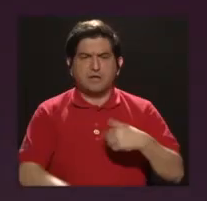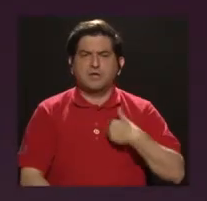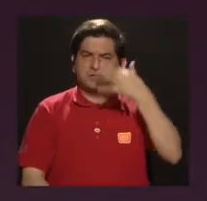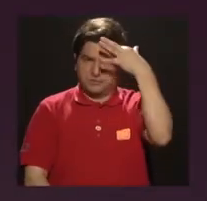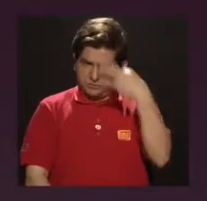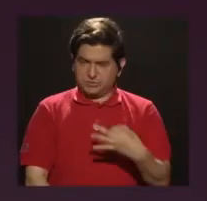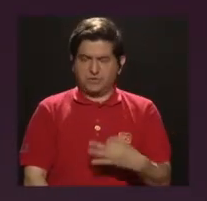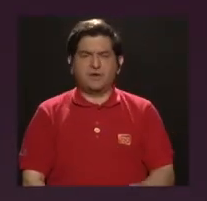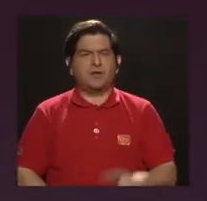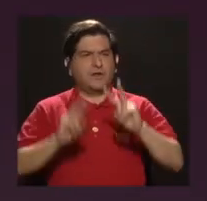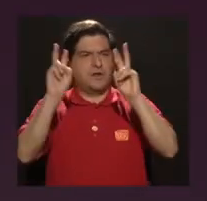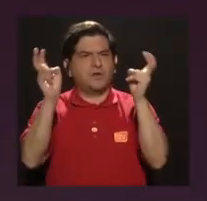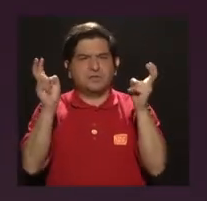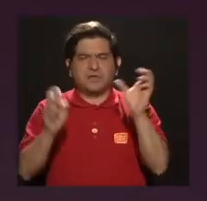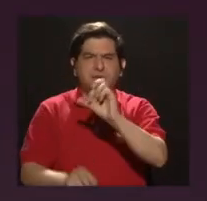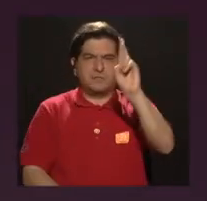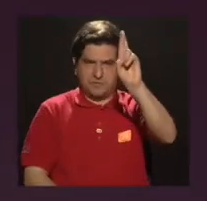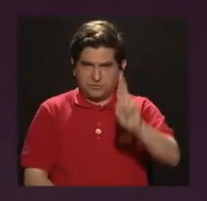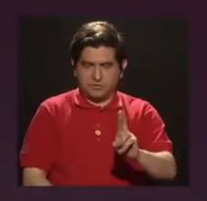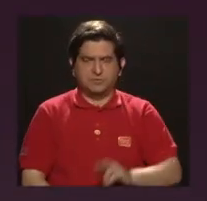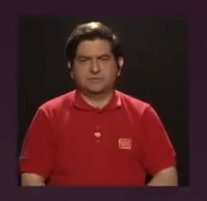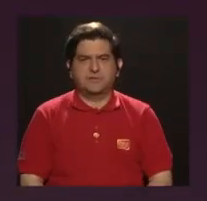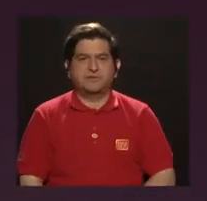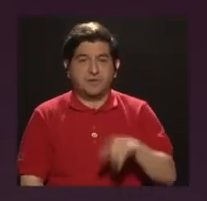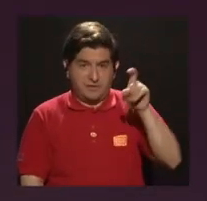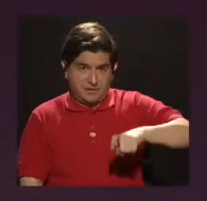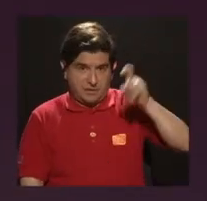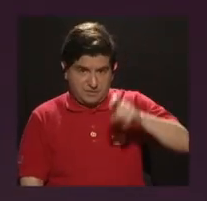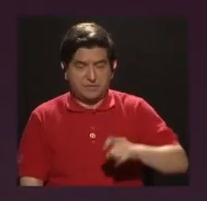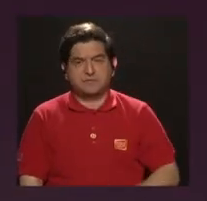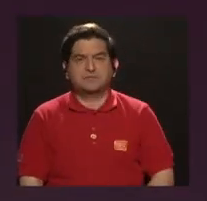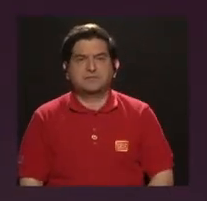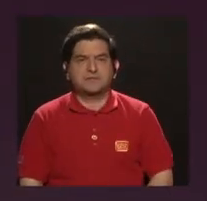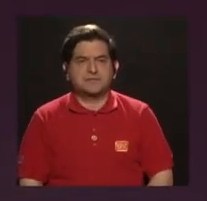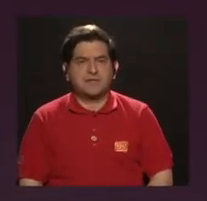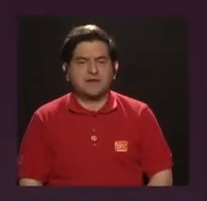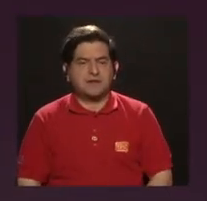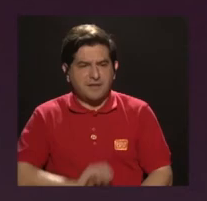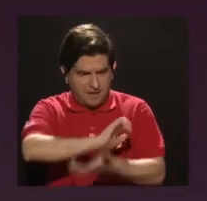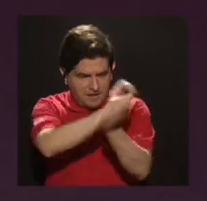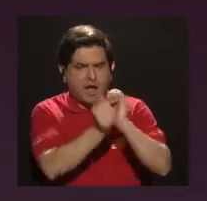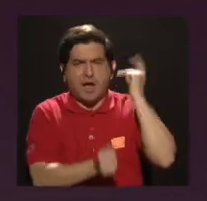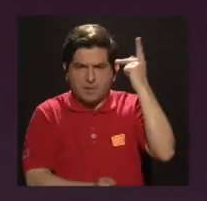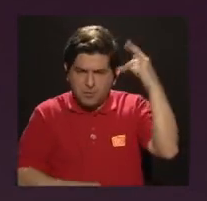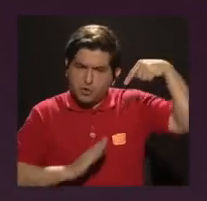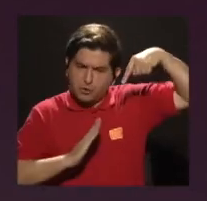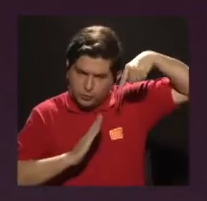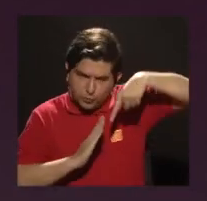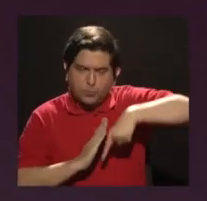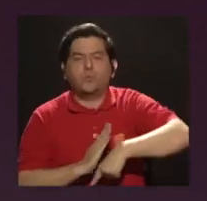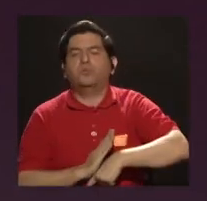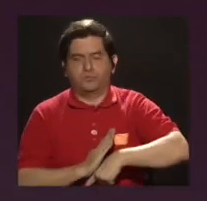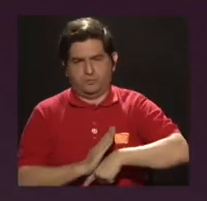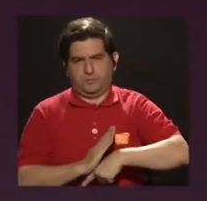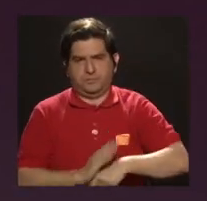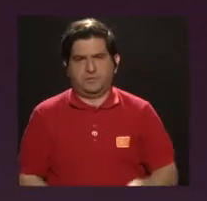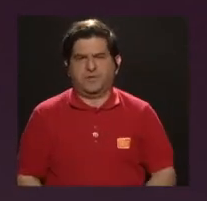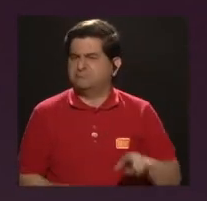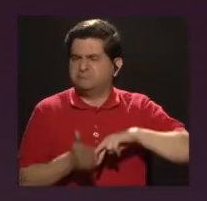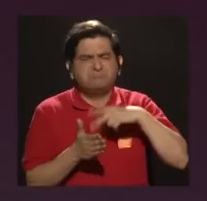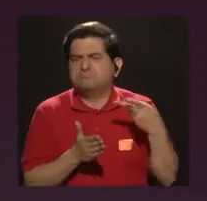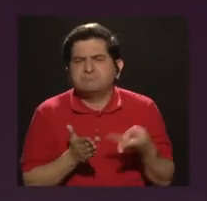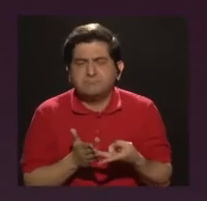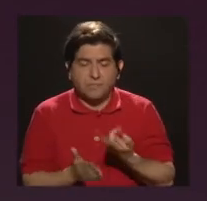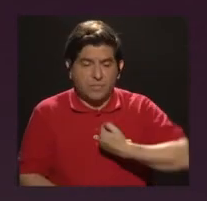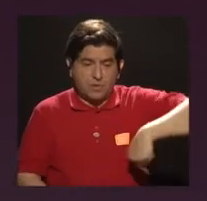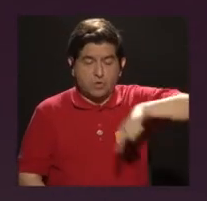parece que los temas de costa rica deben pasar por un por una reforma política mucho más profunda en términos de que